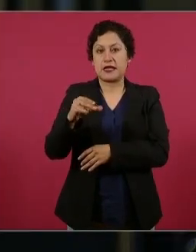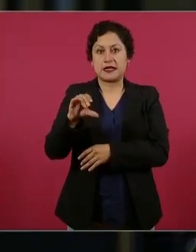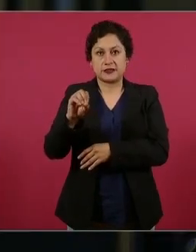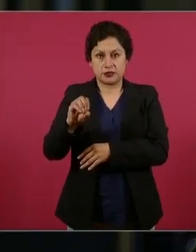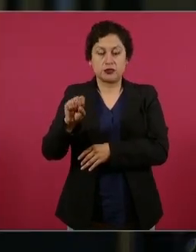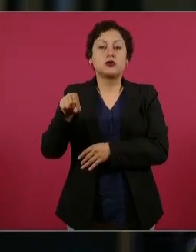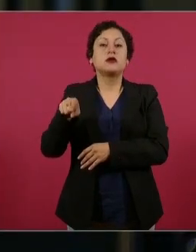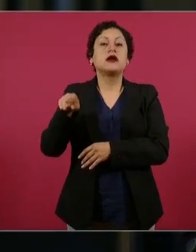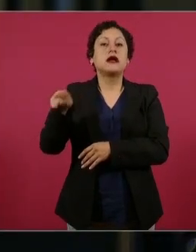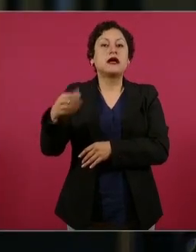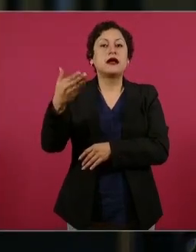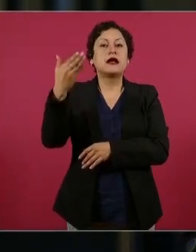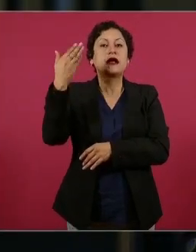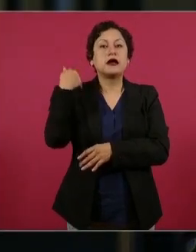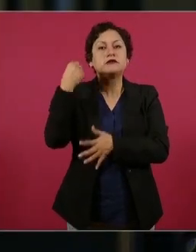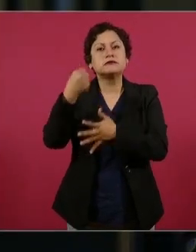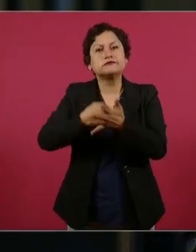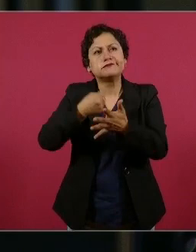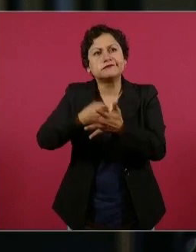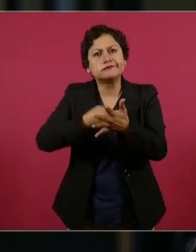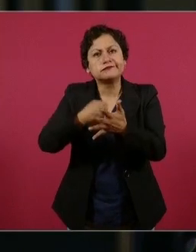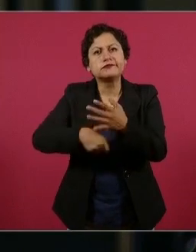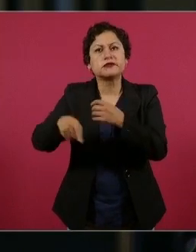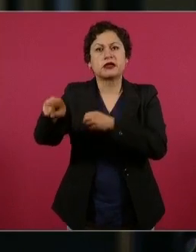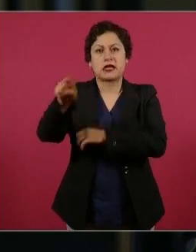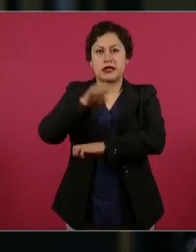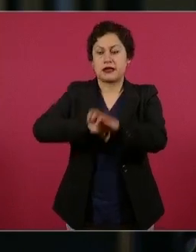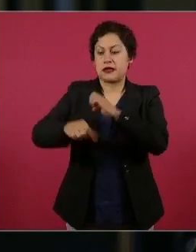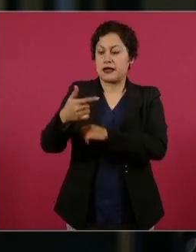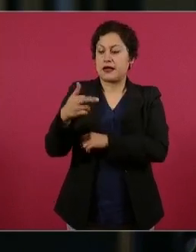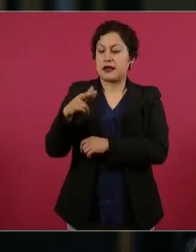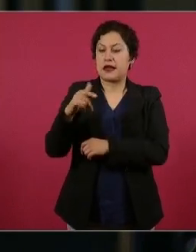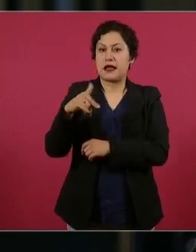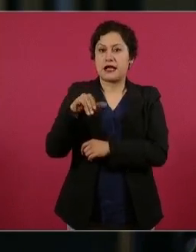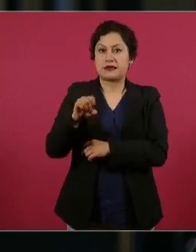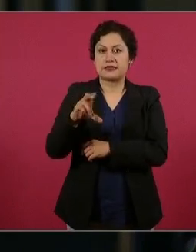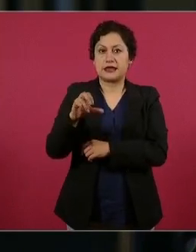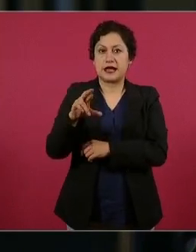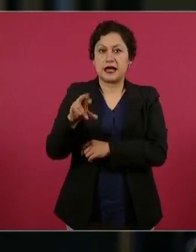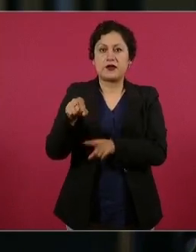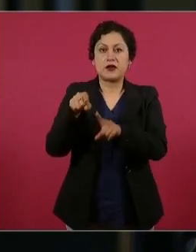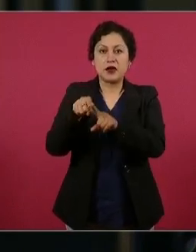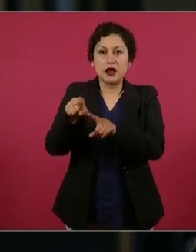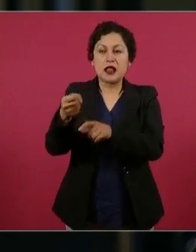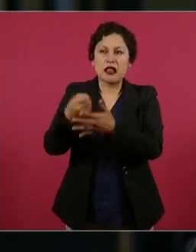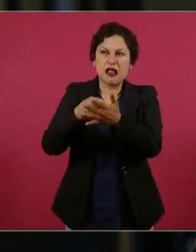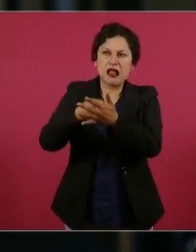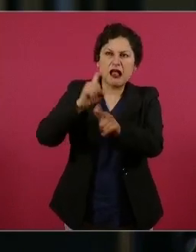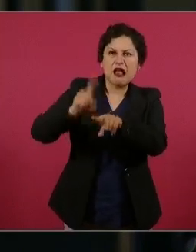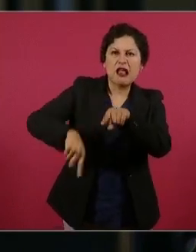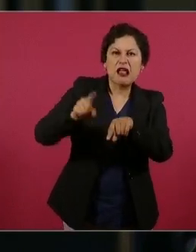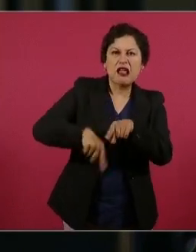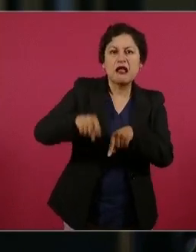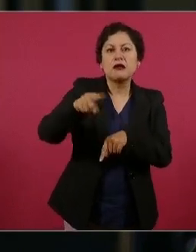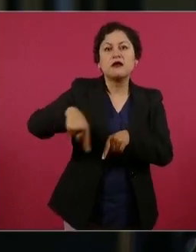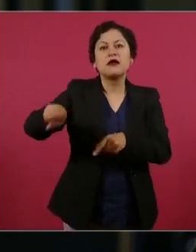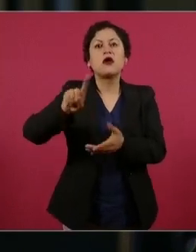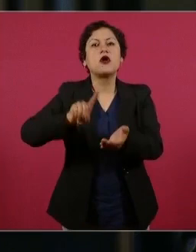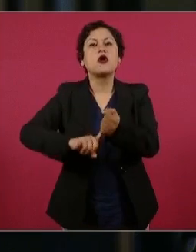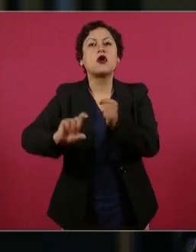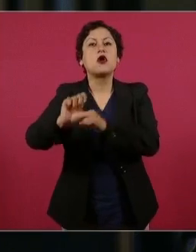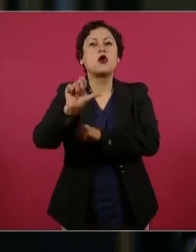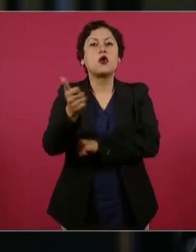que se detuviera la represión de Granjas Carroll, que esta vez tuvo la ayuda de autoridades estatales